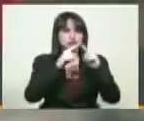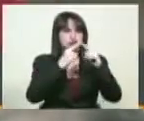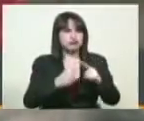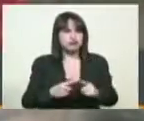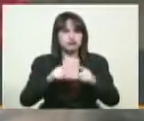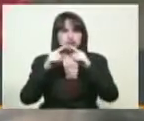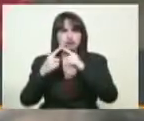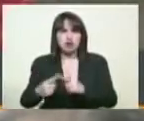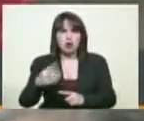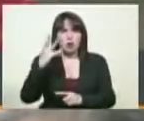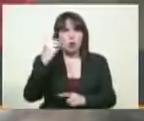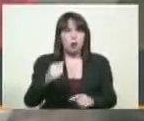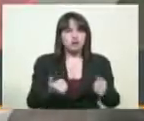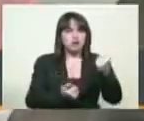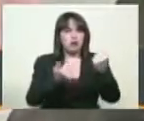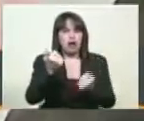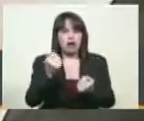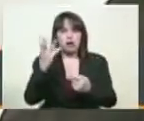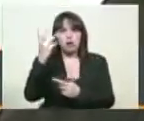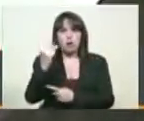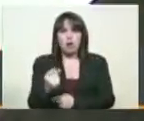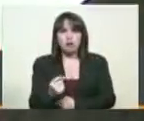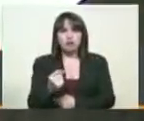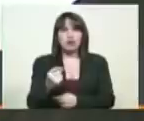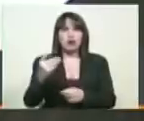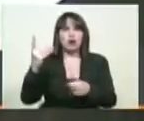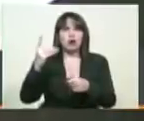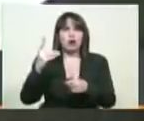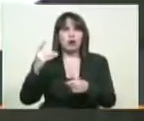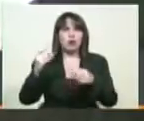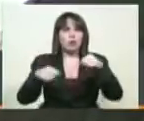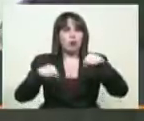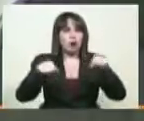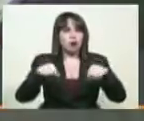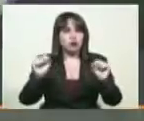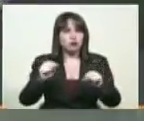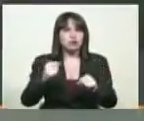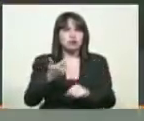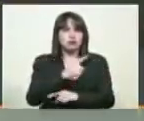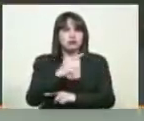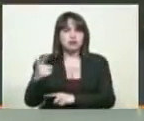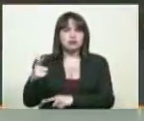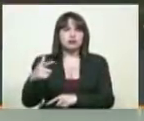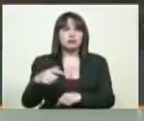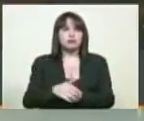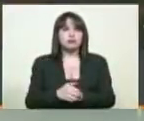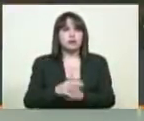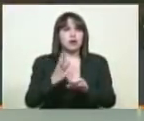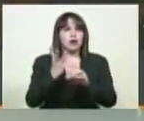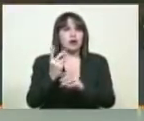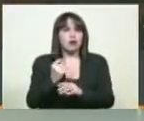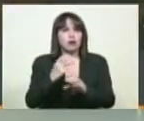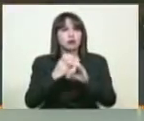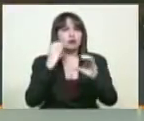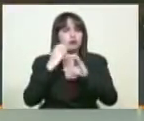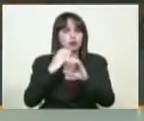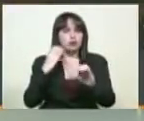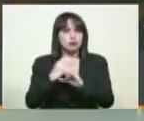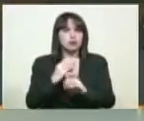cuántos carros tenemos cuántas motos cuántos mototaxis cuántas camioneticas propuestas